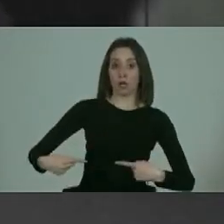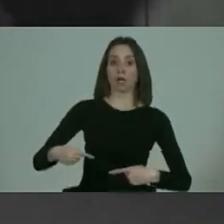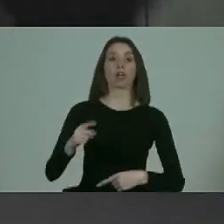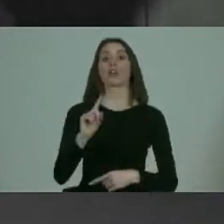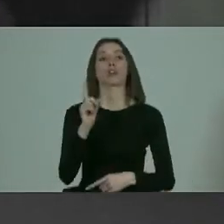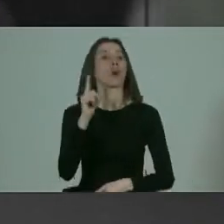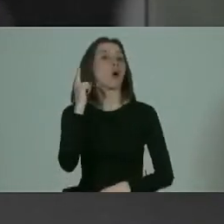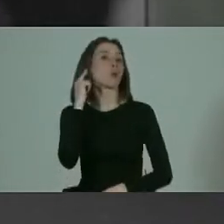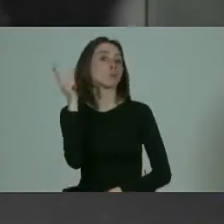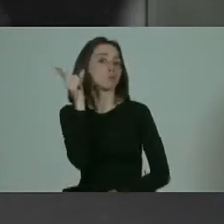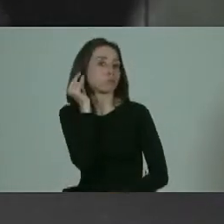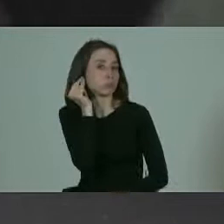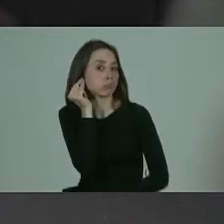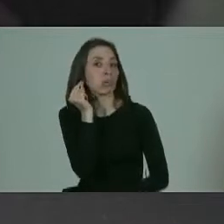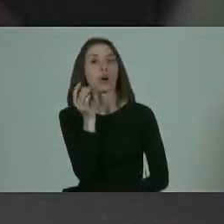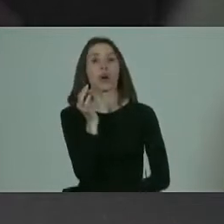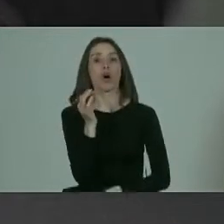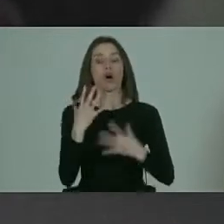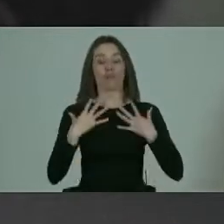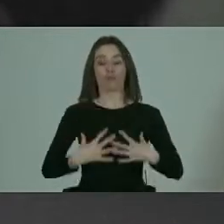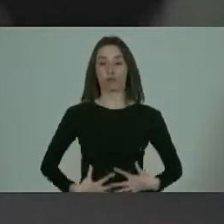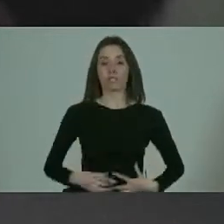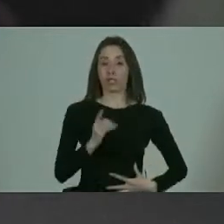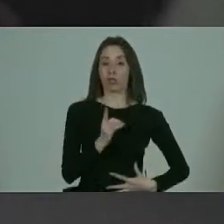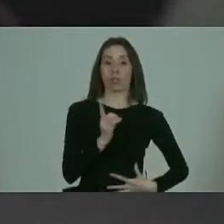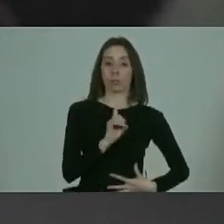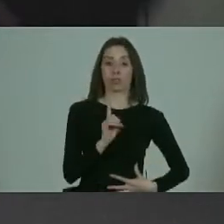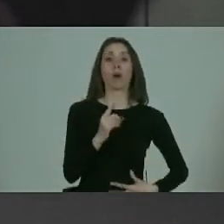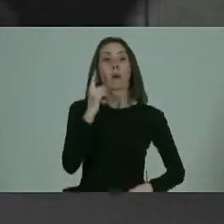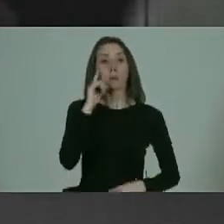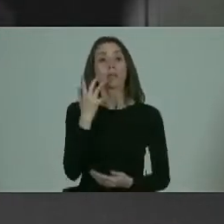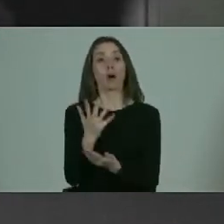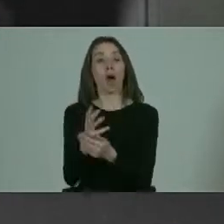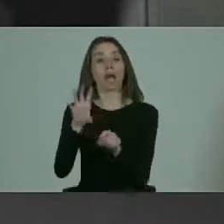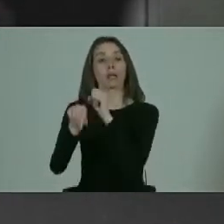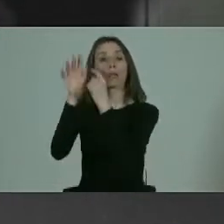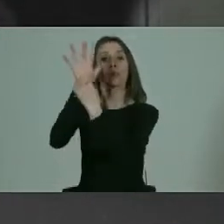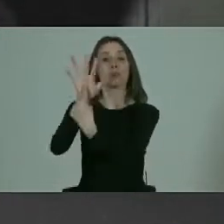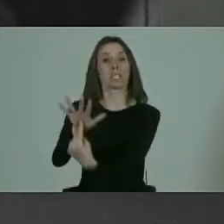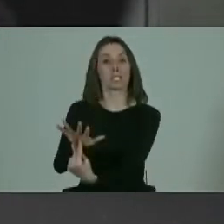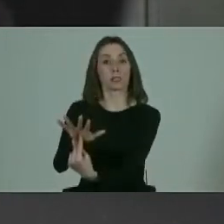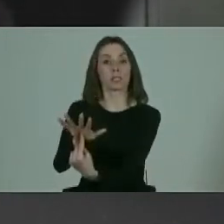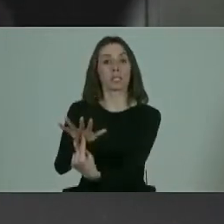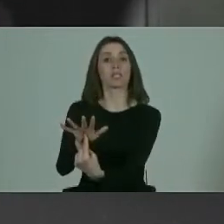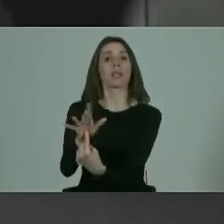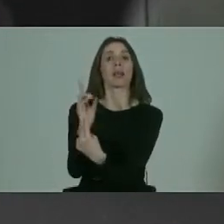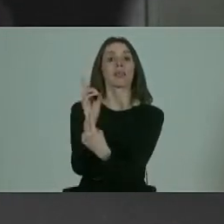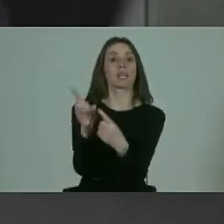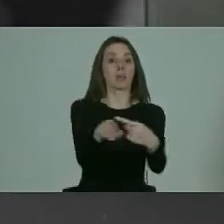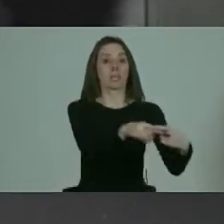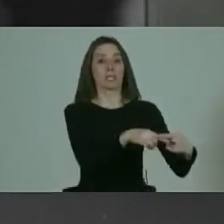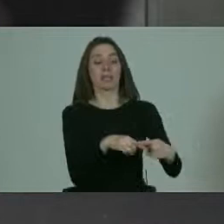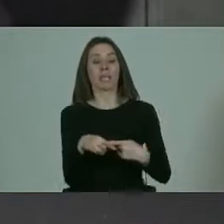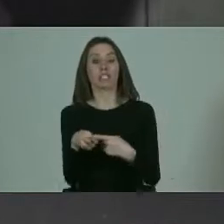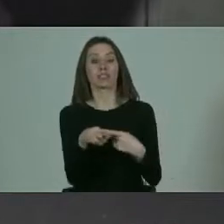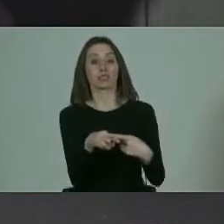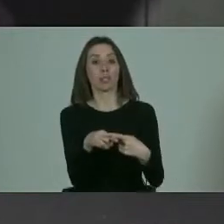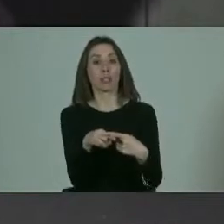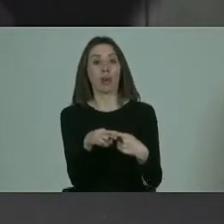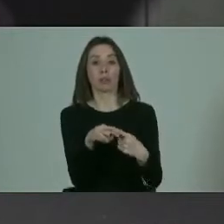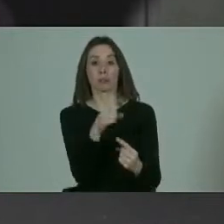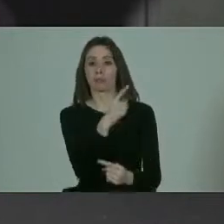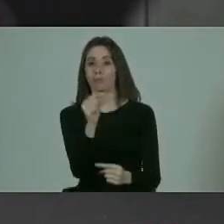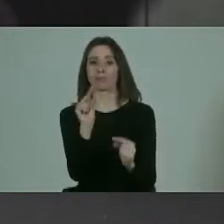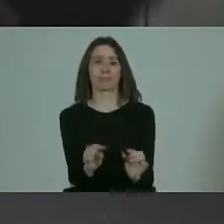auditiva o no tiene una discapacidad física pero sin embargo hay una discriminación y una discapacidad social absoluta